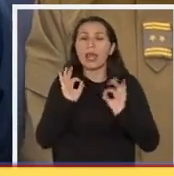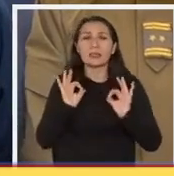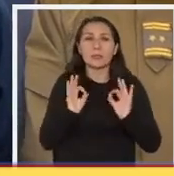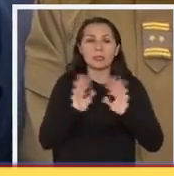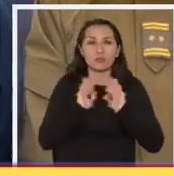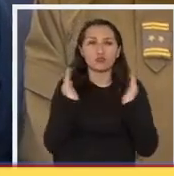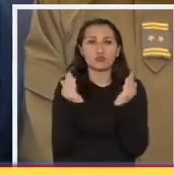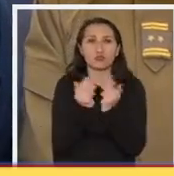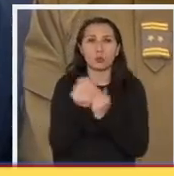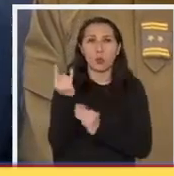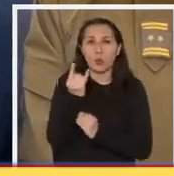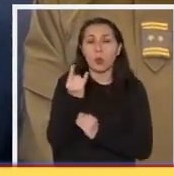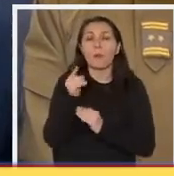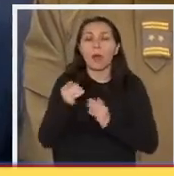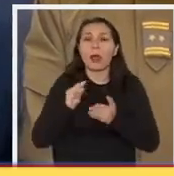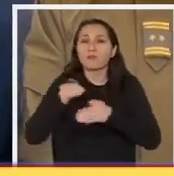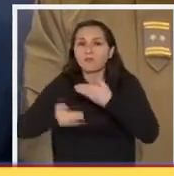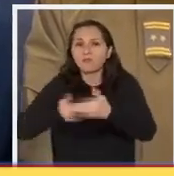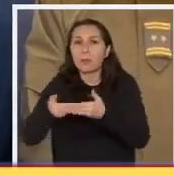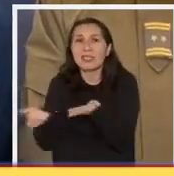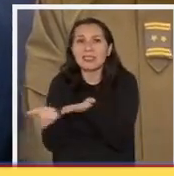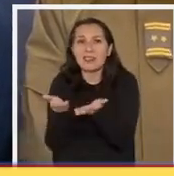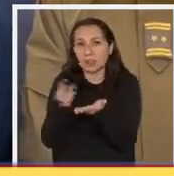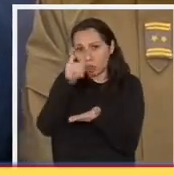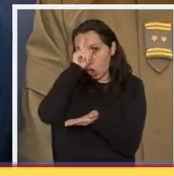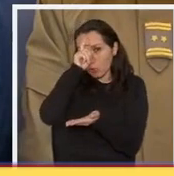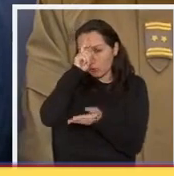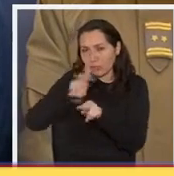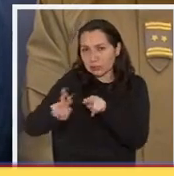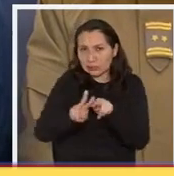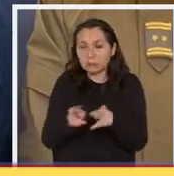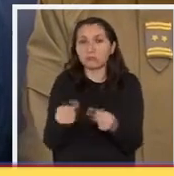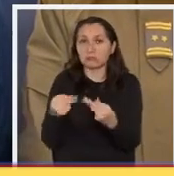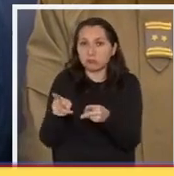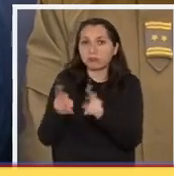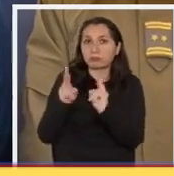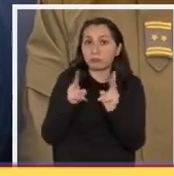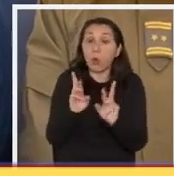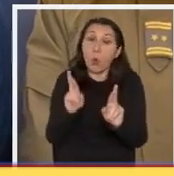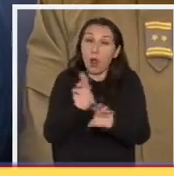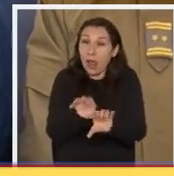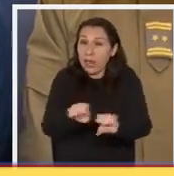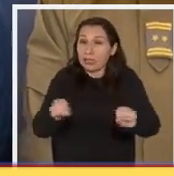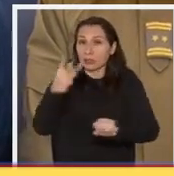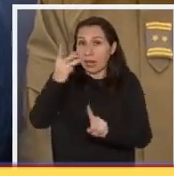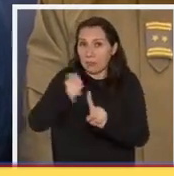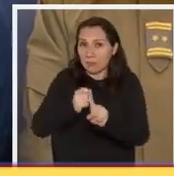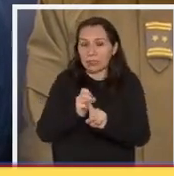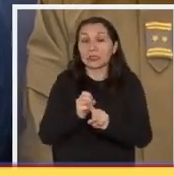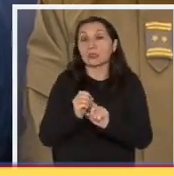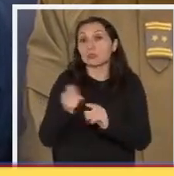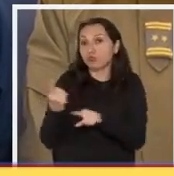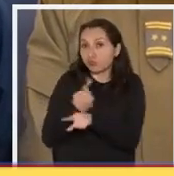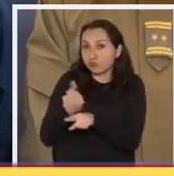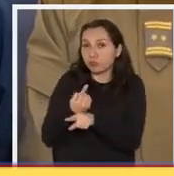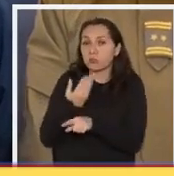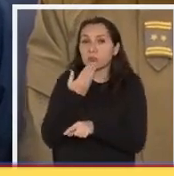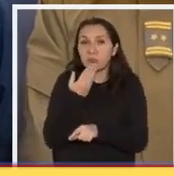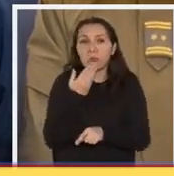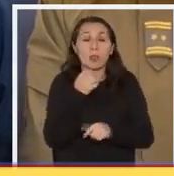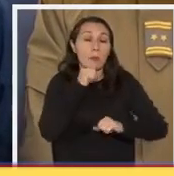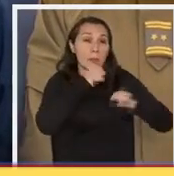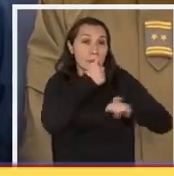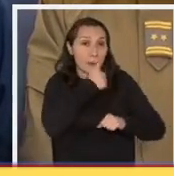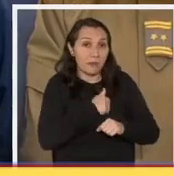a la recuperación de la capacidad instalada para la atención de los servicios hospitalarios, el cual esperemos que esté listo en 3 meses y estamos conversando tanto con el